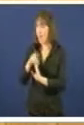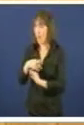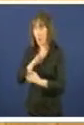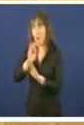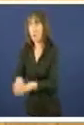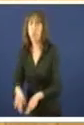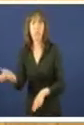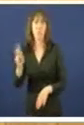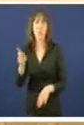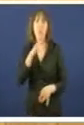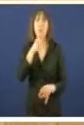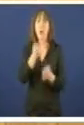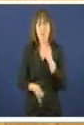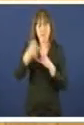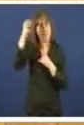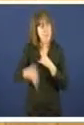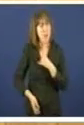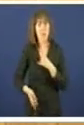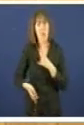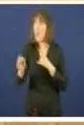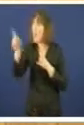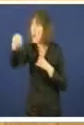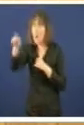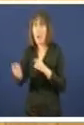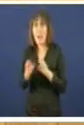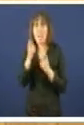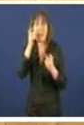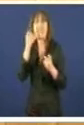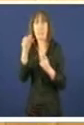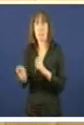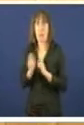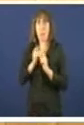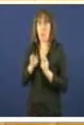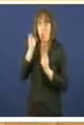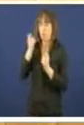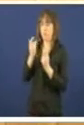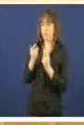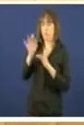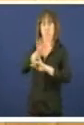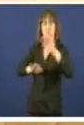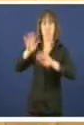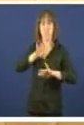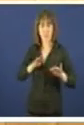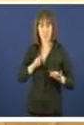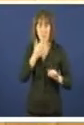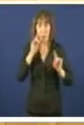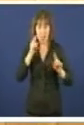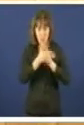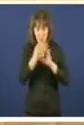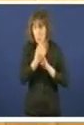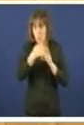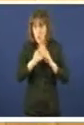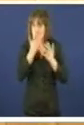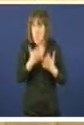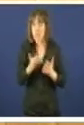que van a facer e o único que van vostedes o único que intentan é confundir. E eu creo que cando estamos falando de algo tan serio que unha televisión pública